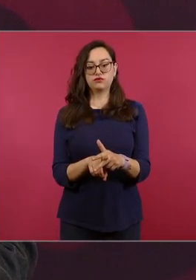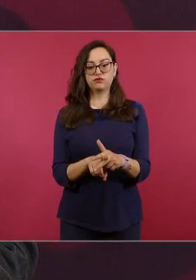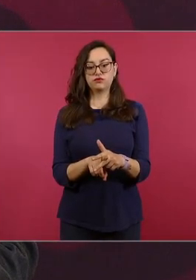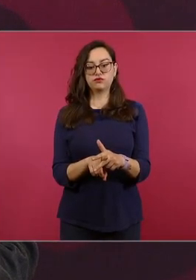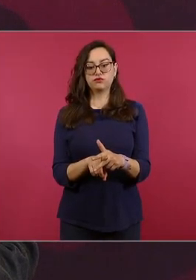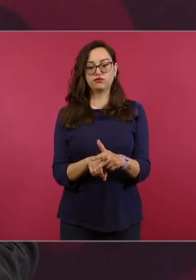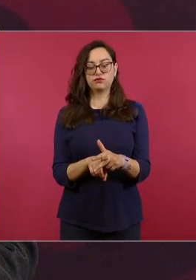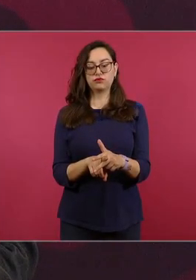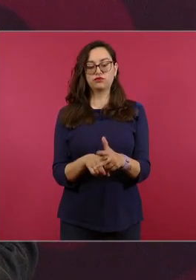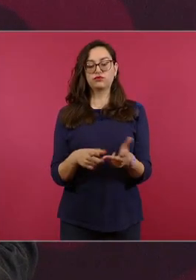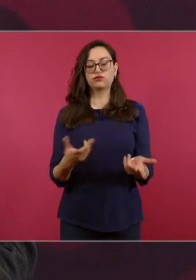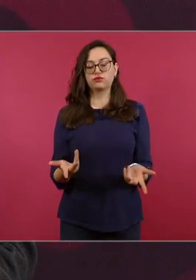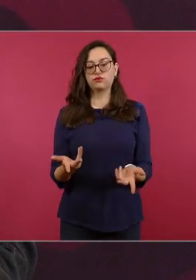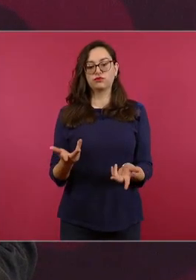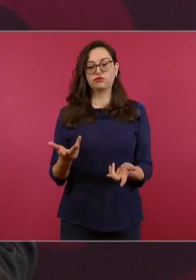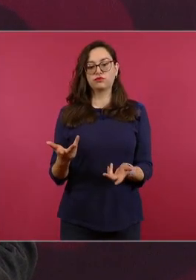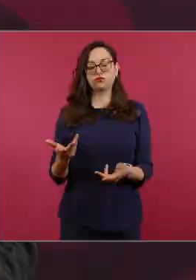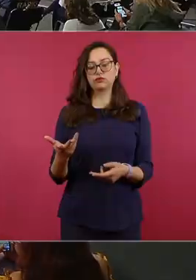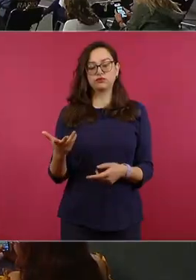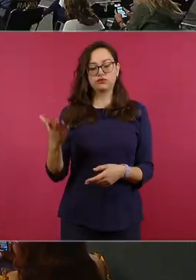el almirante Ojeda,